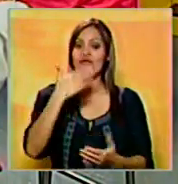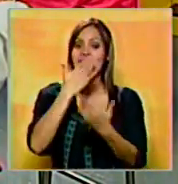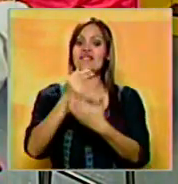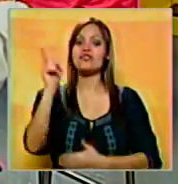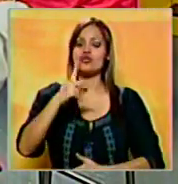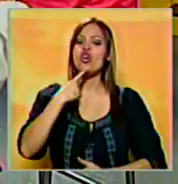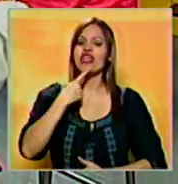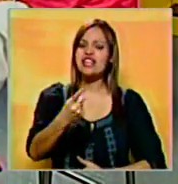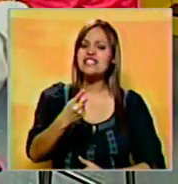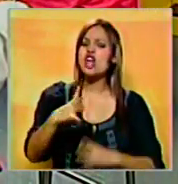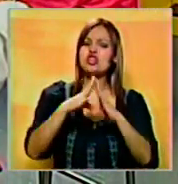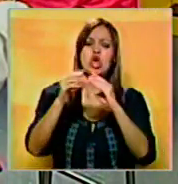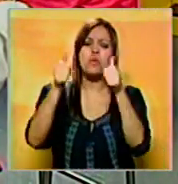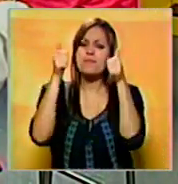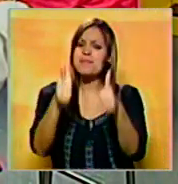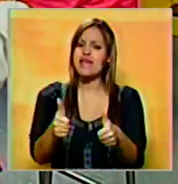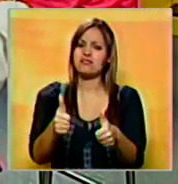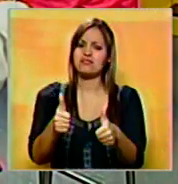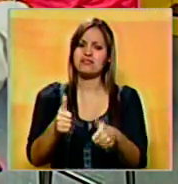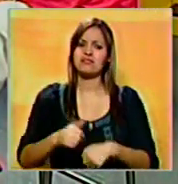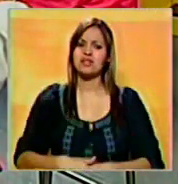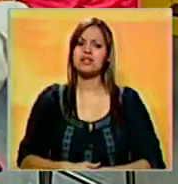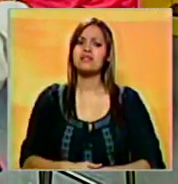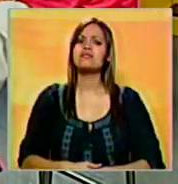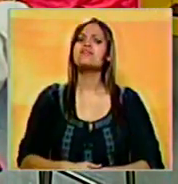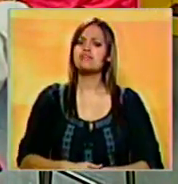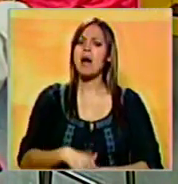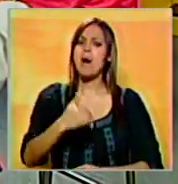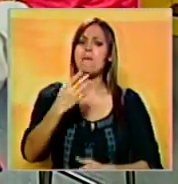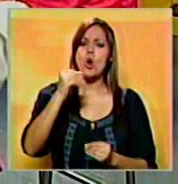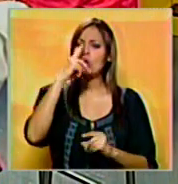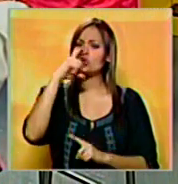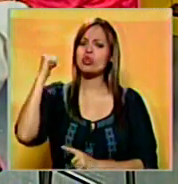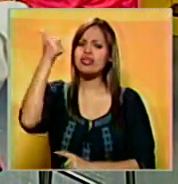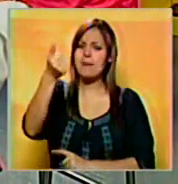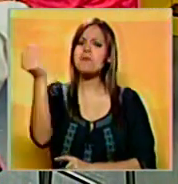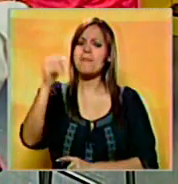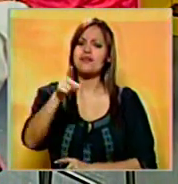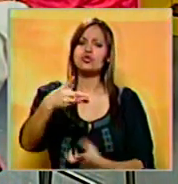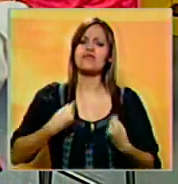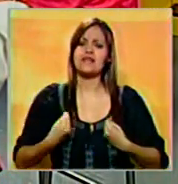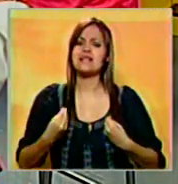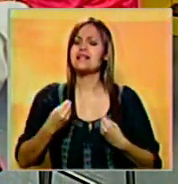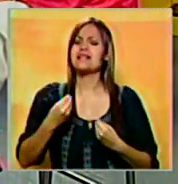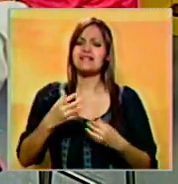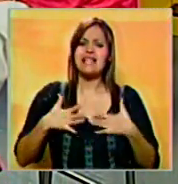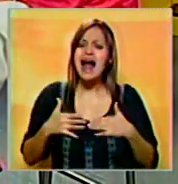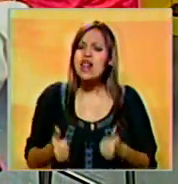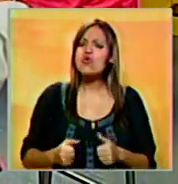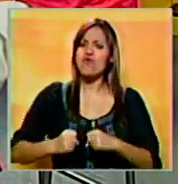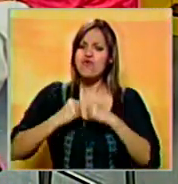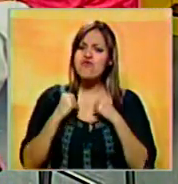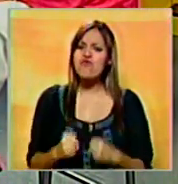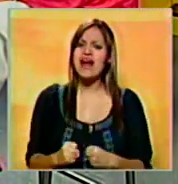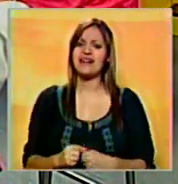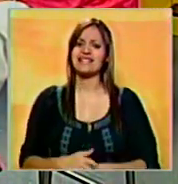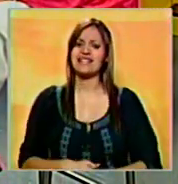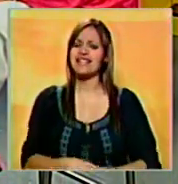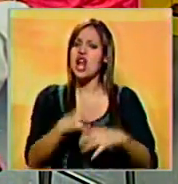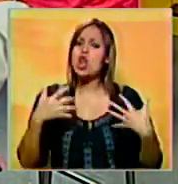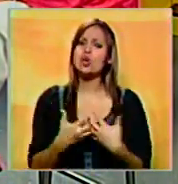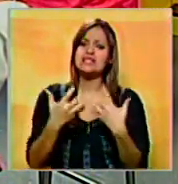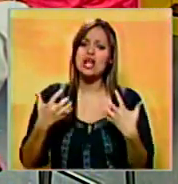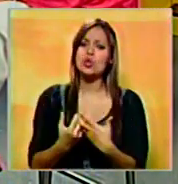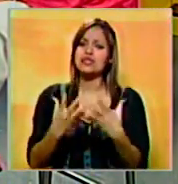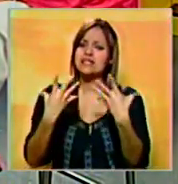Venezuela que todo saldrá bien y que te tendremos por mucho tiempo más, saludable, fuerte y luchando